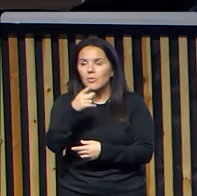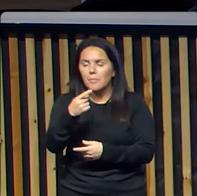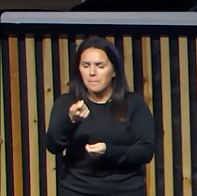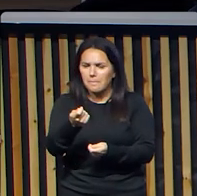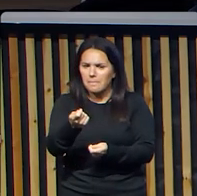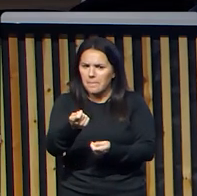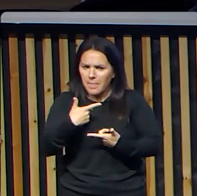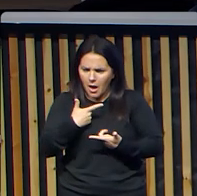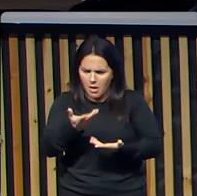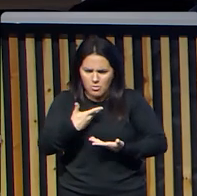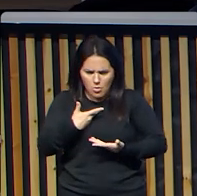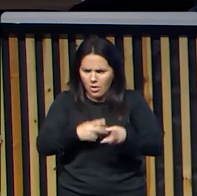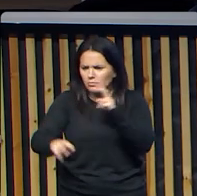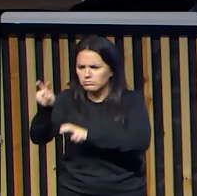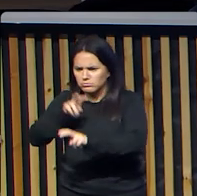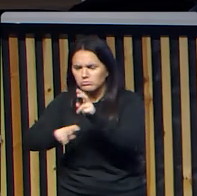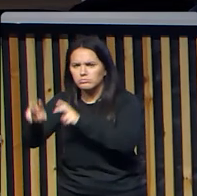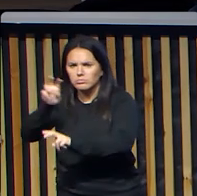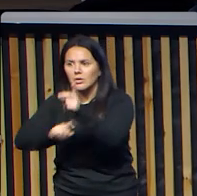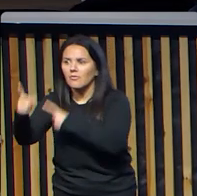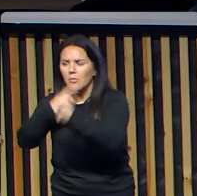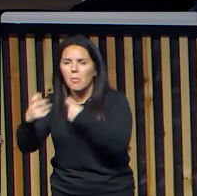utilizamos en la boca de la política adecua